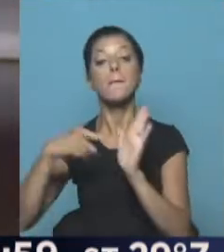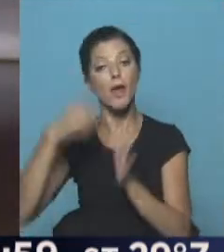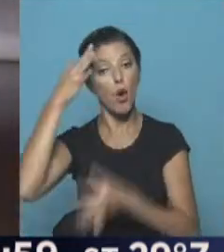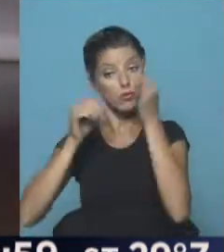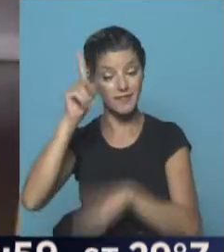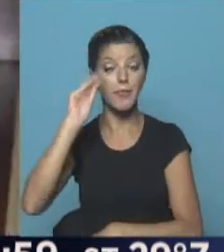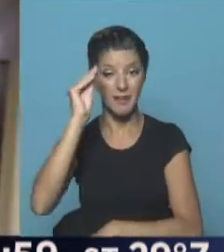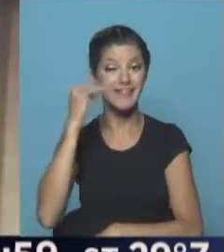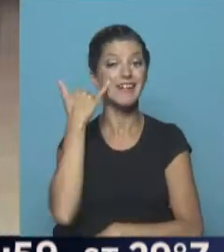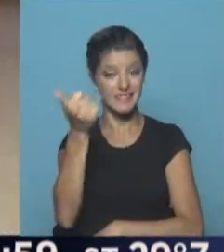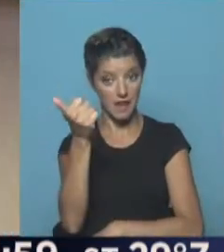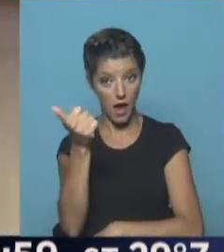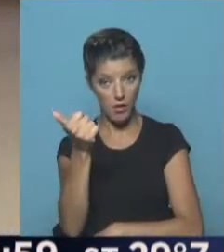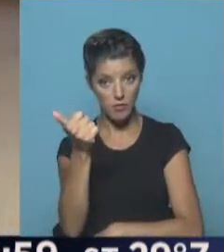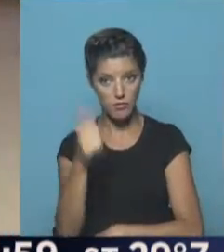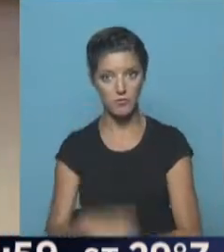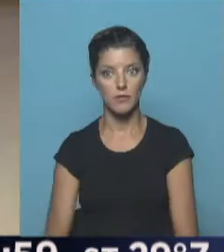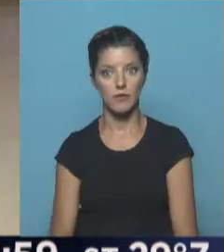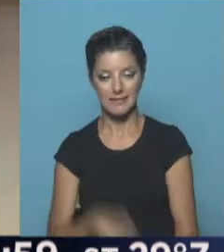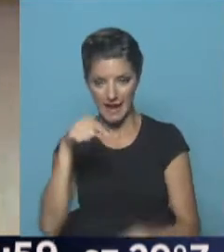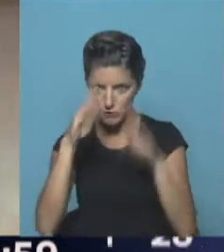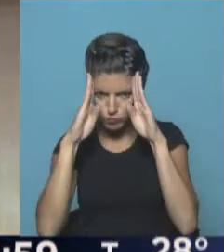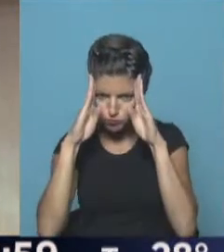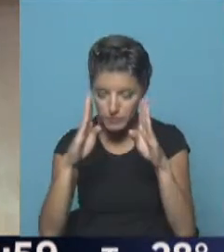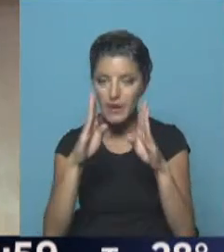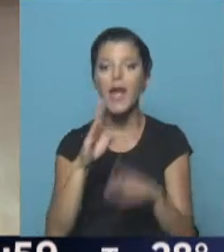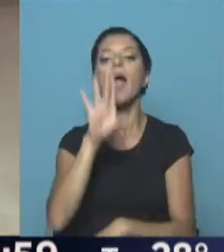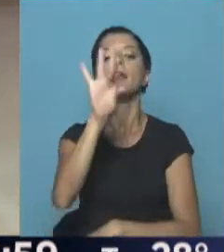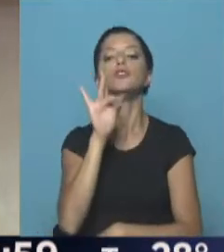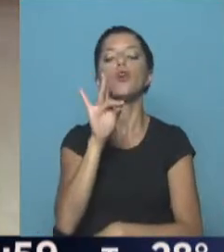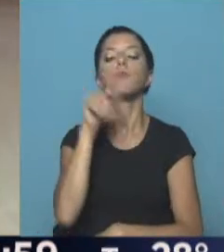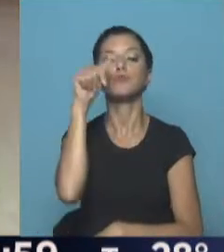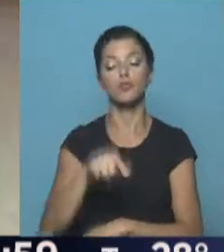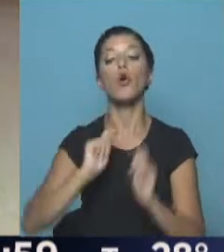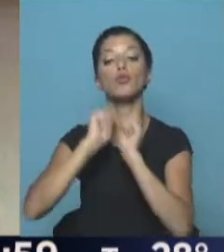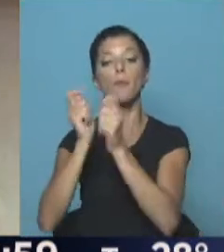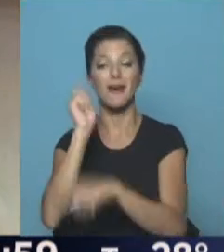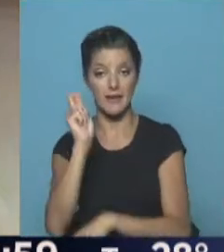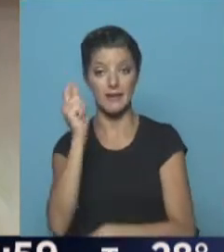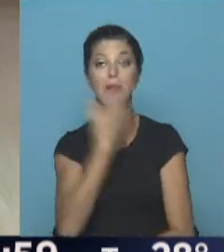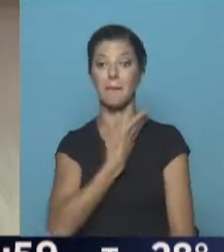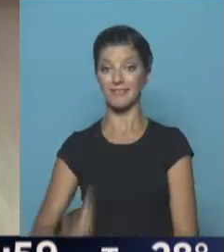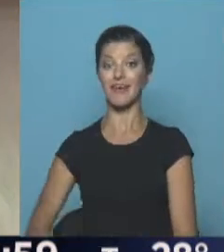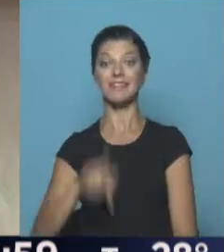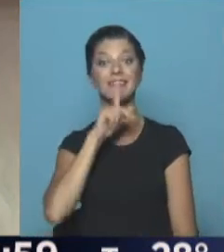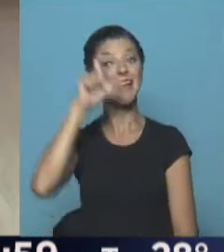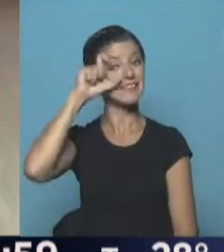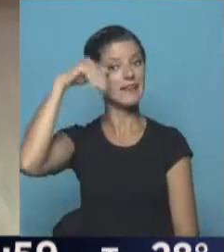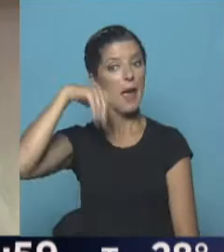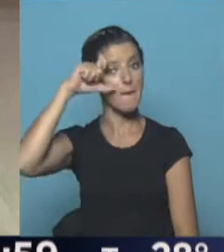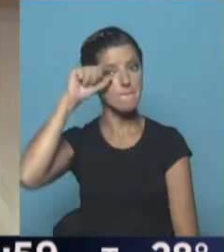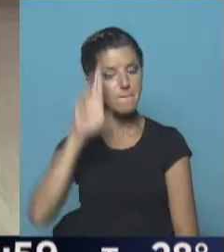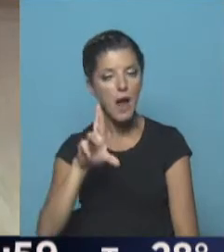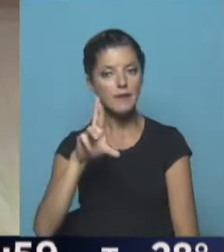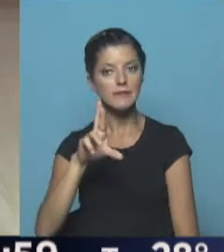ya está ocupándose del tema ya ha nombrado un sucesor y el gobierno de michel temer se ha movido tanto